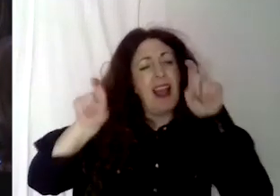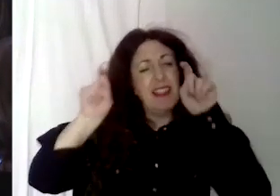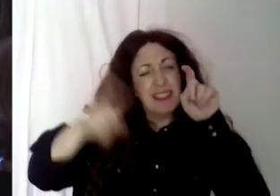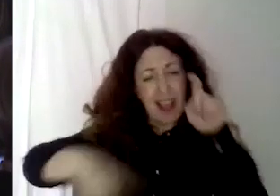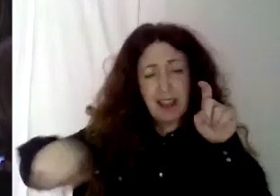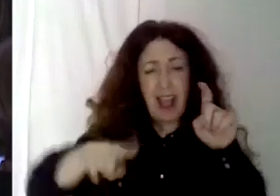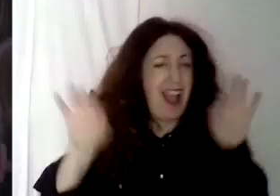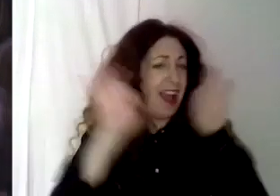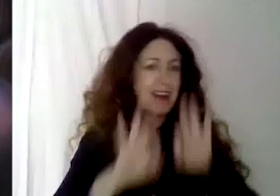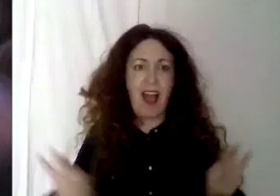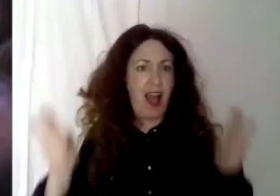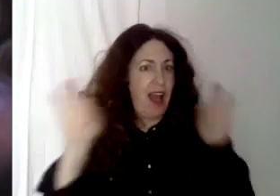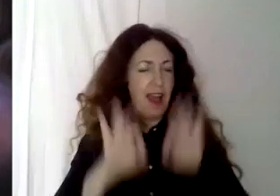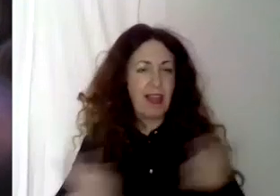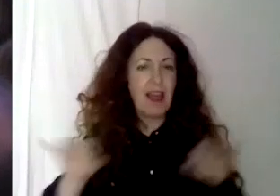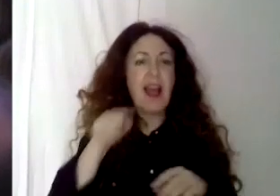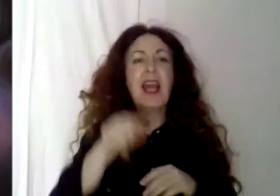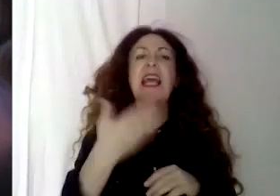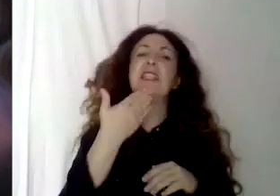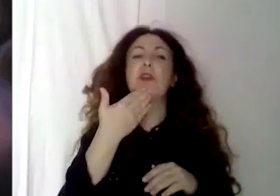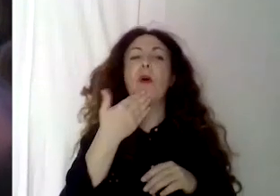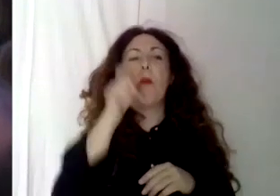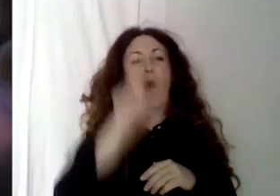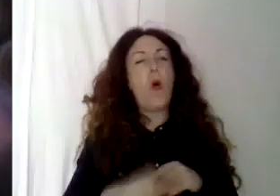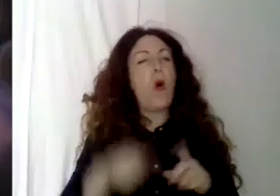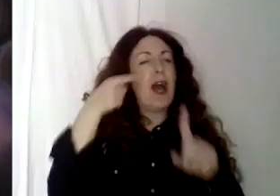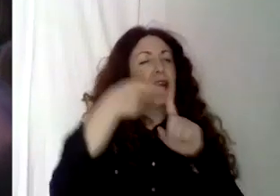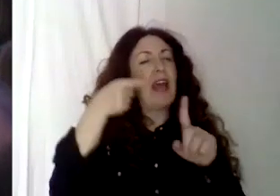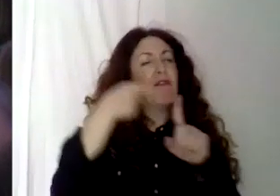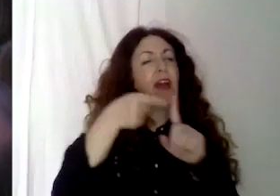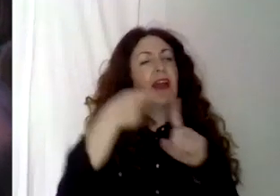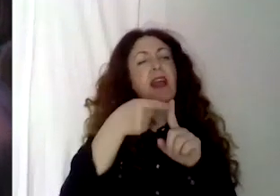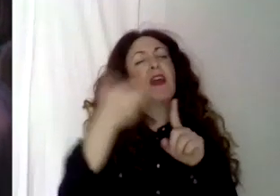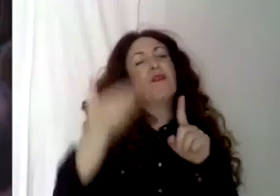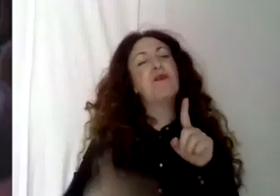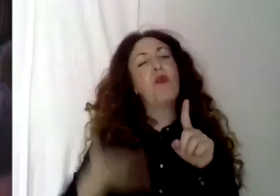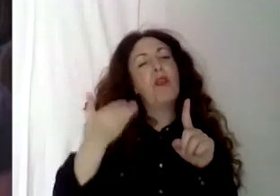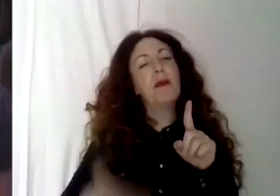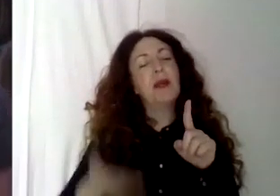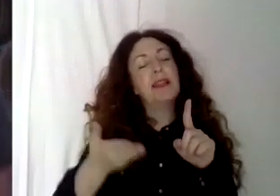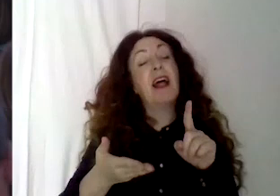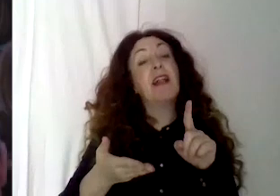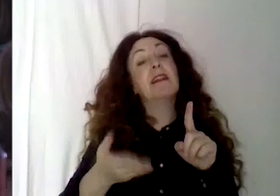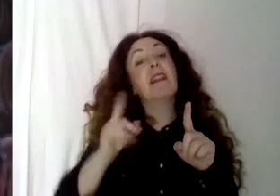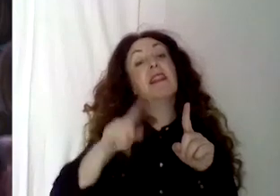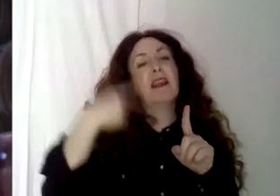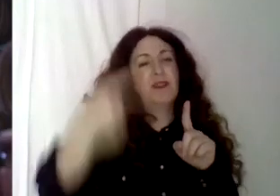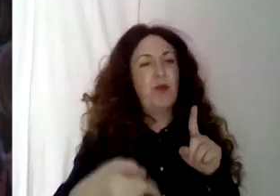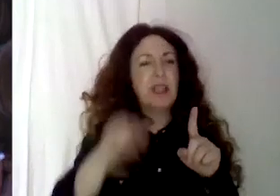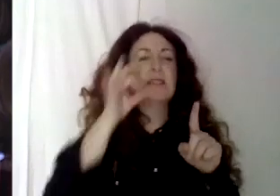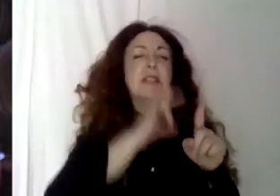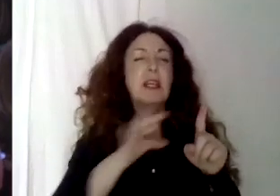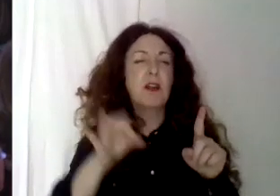de las referencias fundamentales de toda la historia de los siglos posteriores